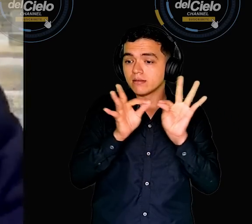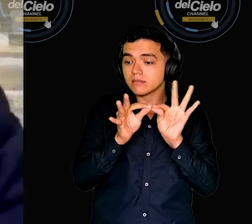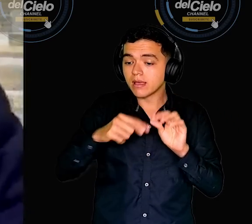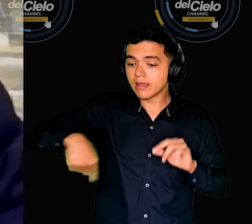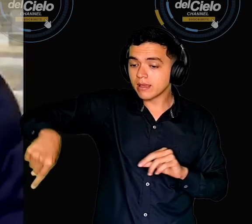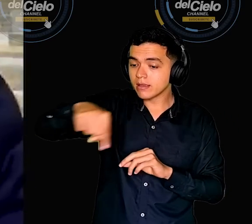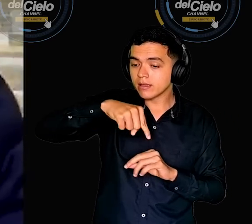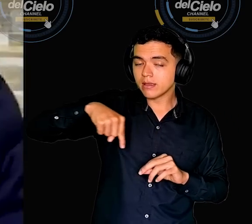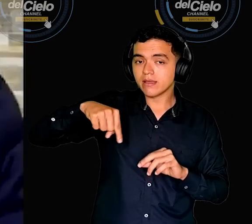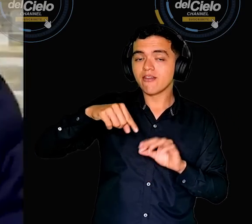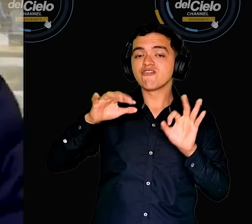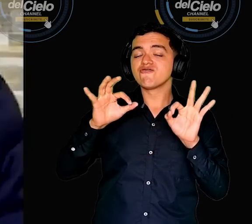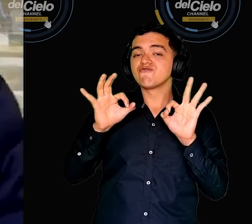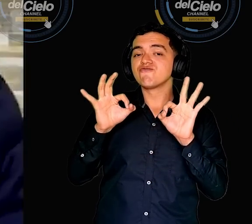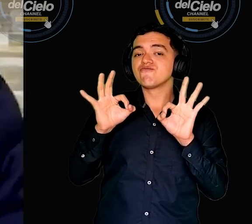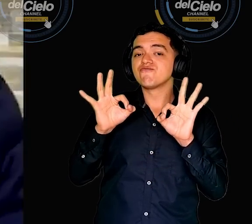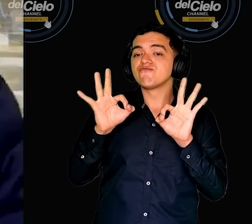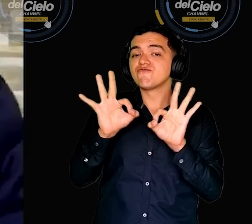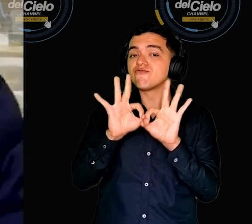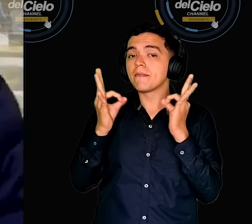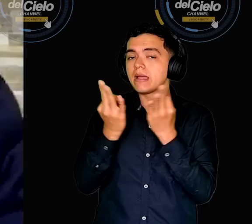dieran